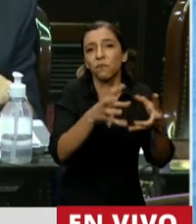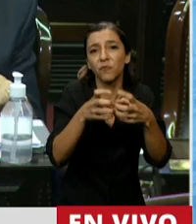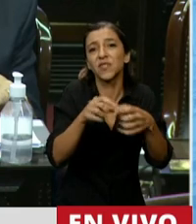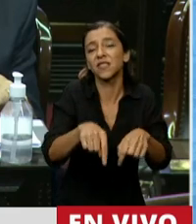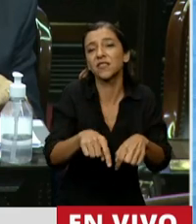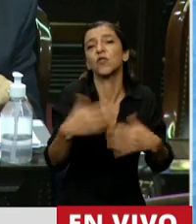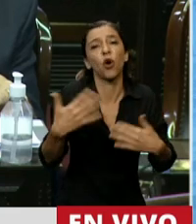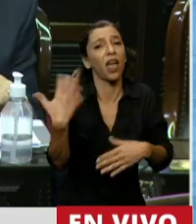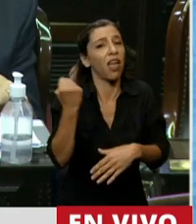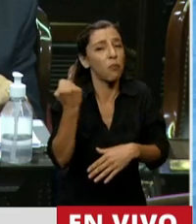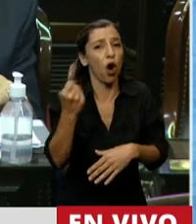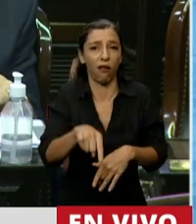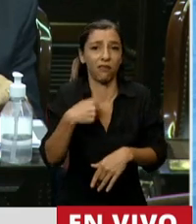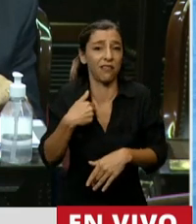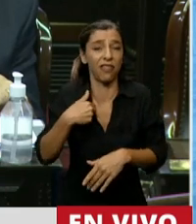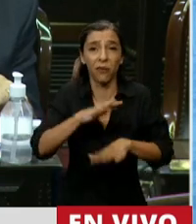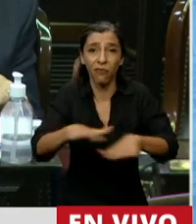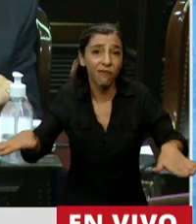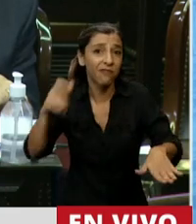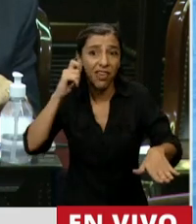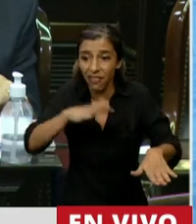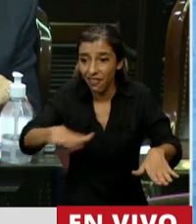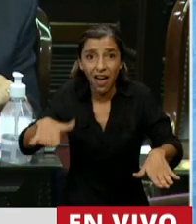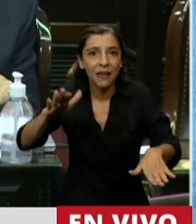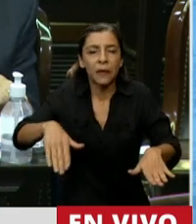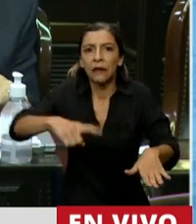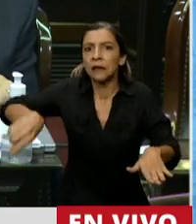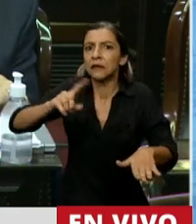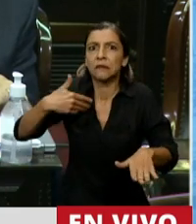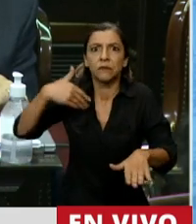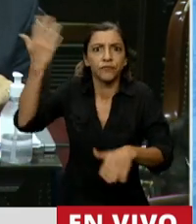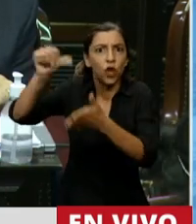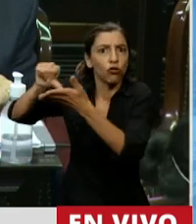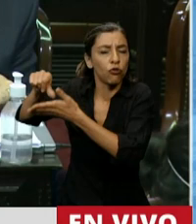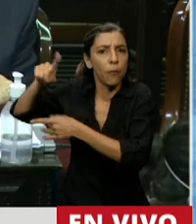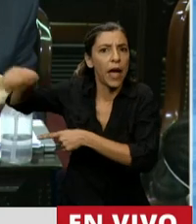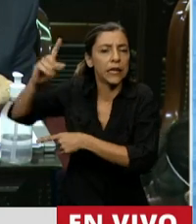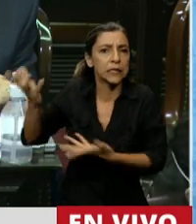aquellos menores que están fuera de su estado de residencia habitual y que venimos...